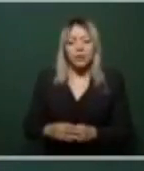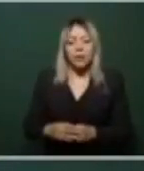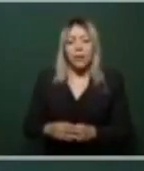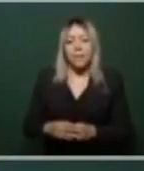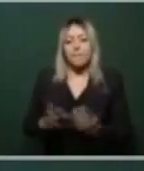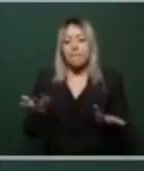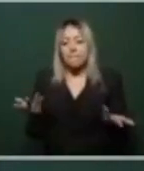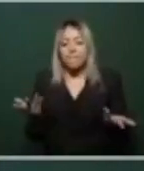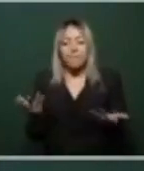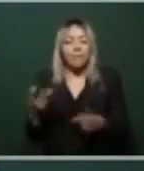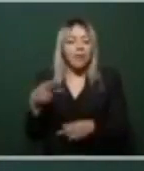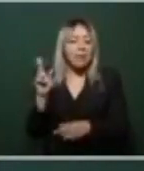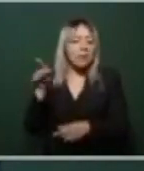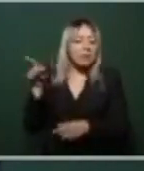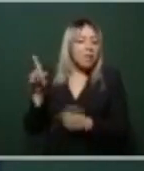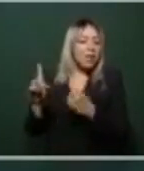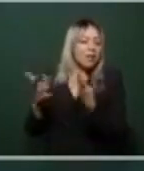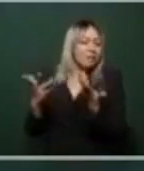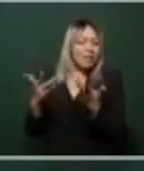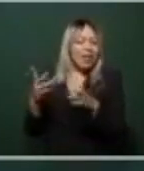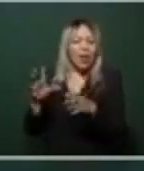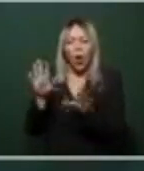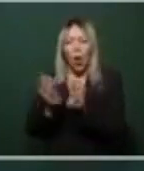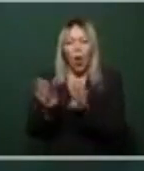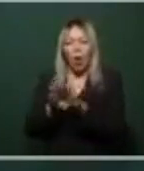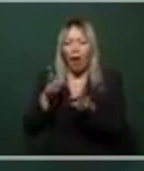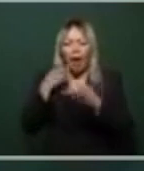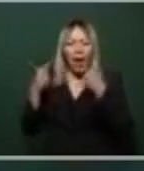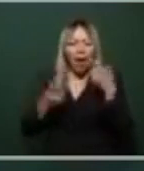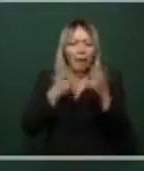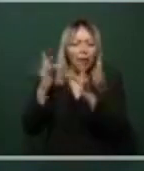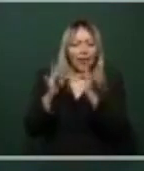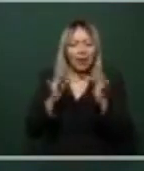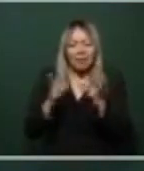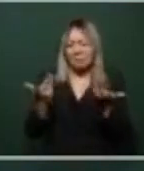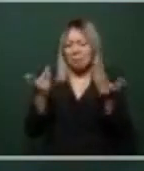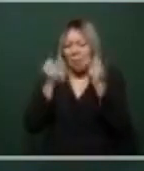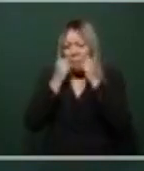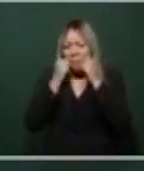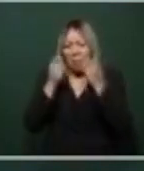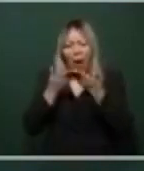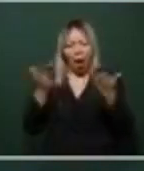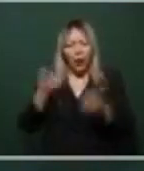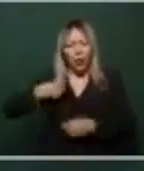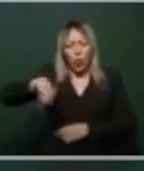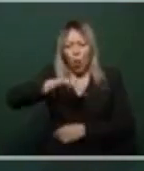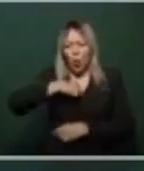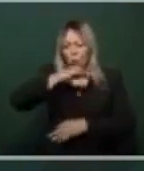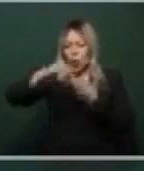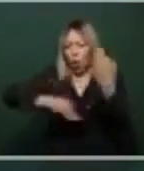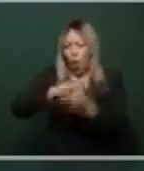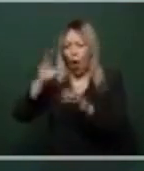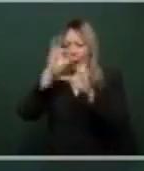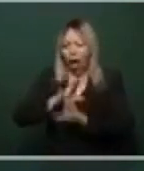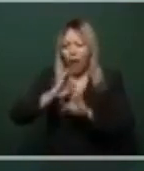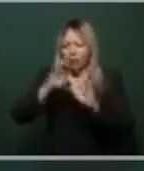Entonces, si sale esa polémica en la red, pues ya ahora a cantar el himno, todos. Y yo